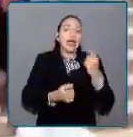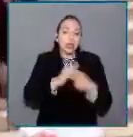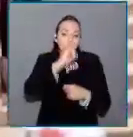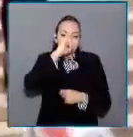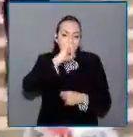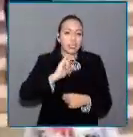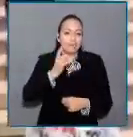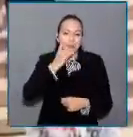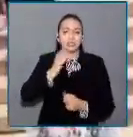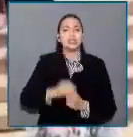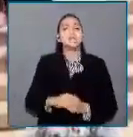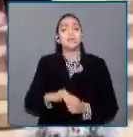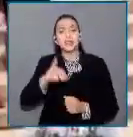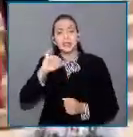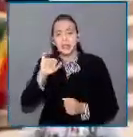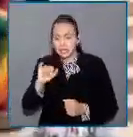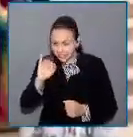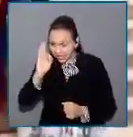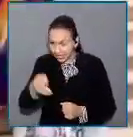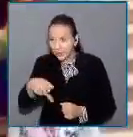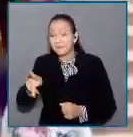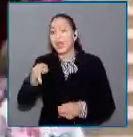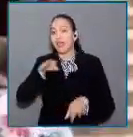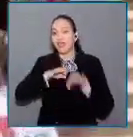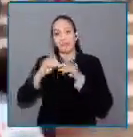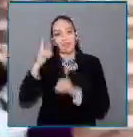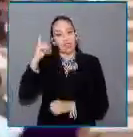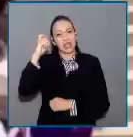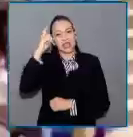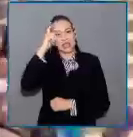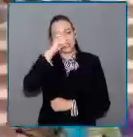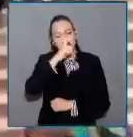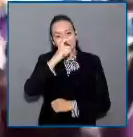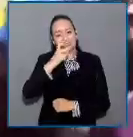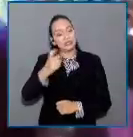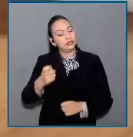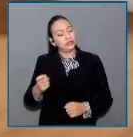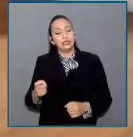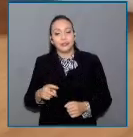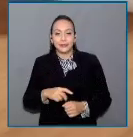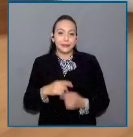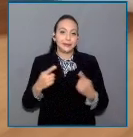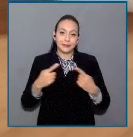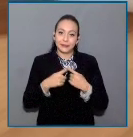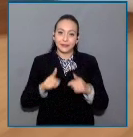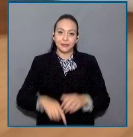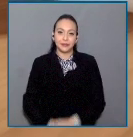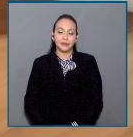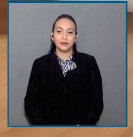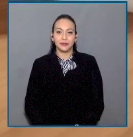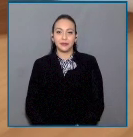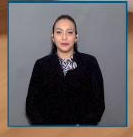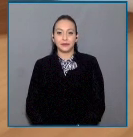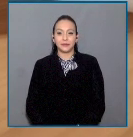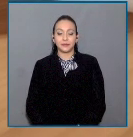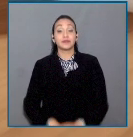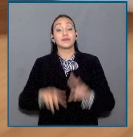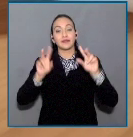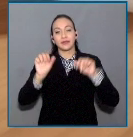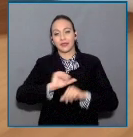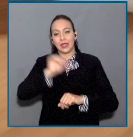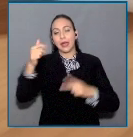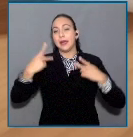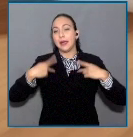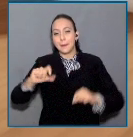de cubrir. Para el canal del Poder Judicial de la Federación, Lorena Sánchez Cabrera. En otros temas, especialistas y